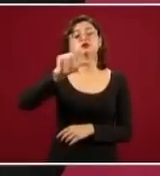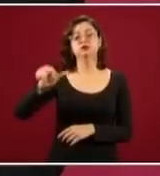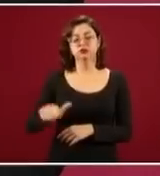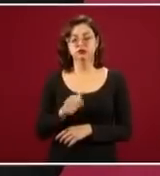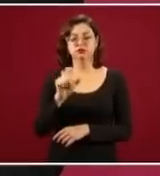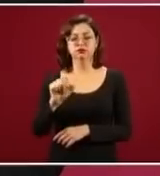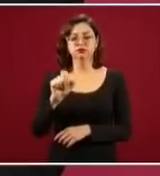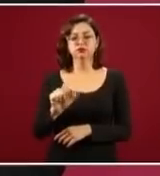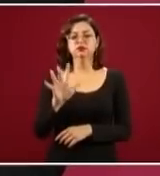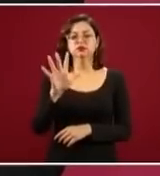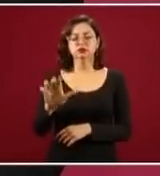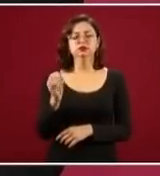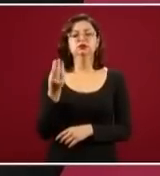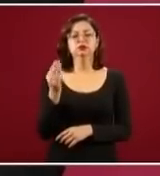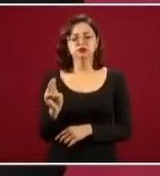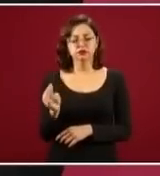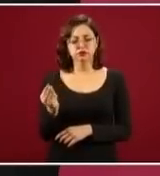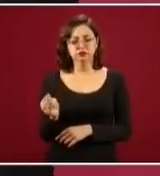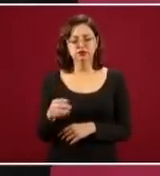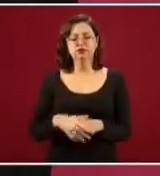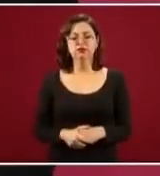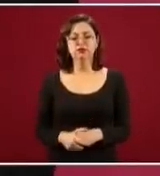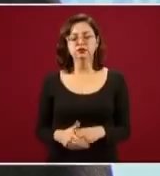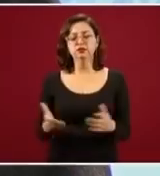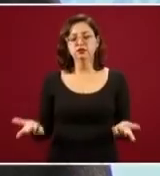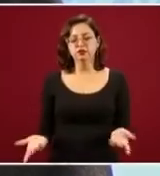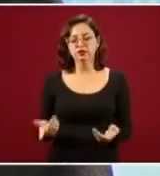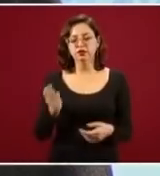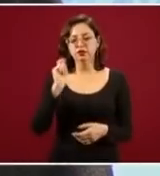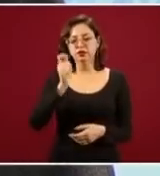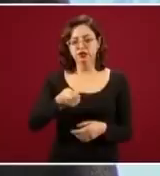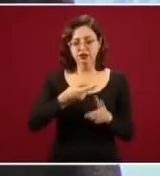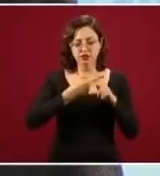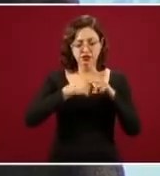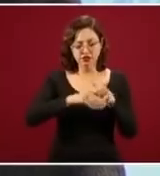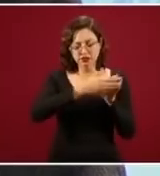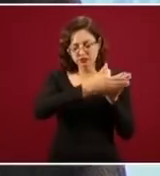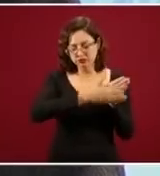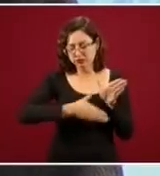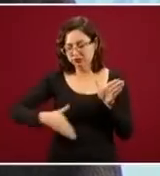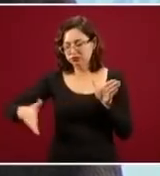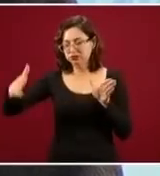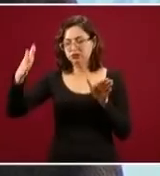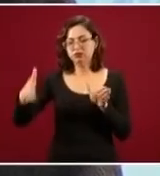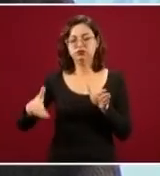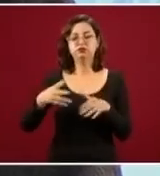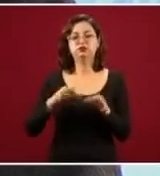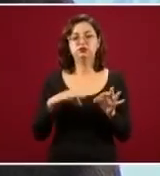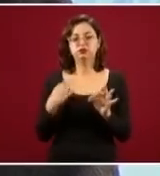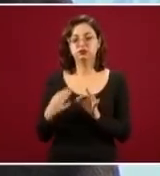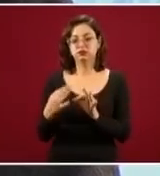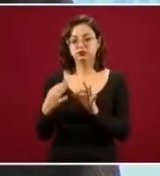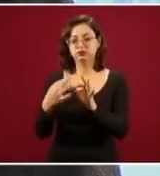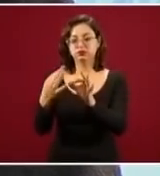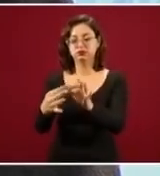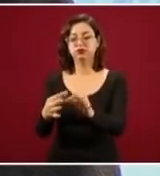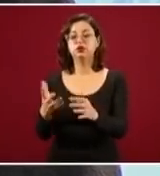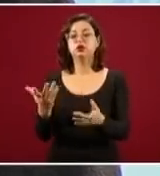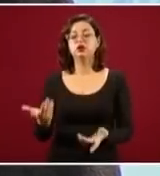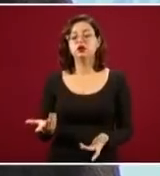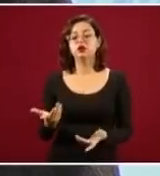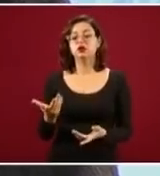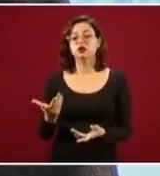el 25 de mayo, de tal manera que esta primera fase se lleve a cabo. Las partes, esta se lleva así porque la